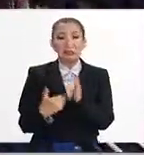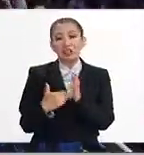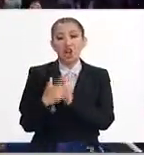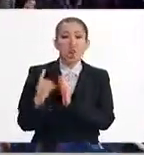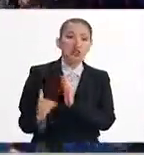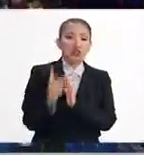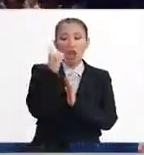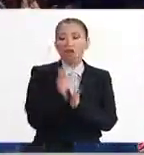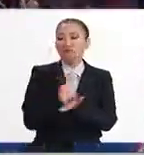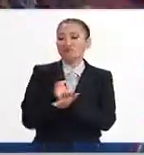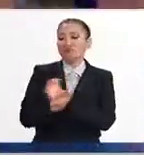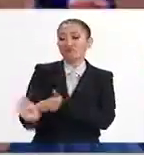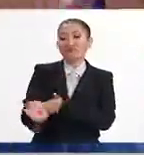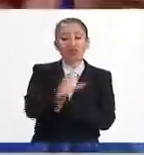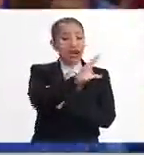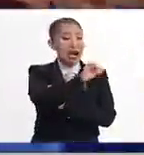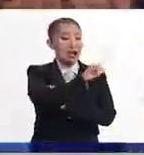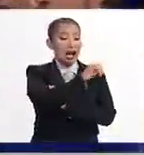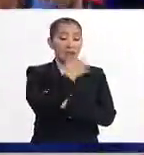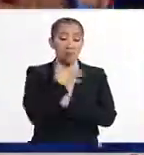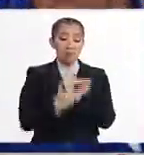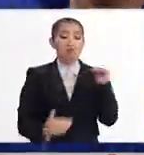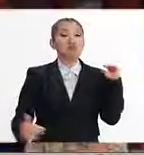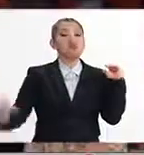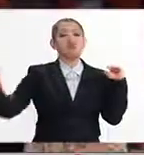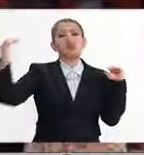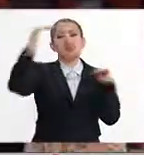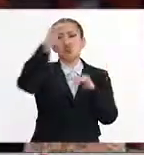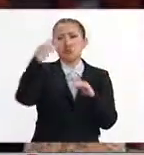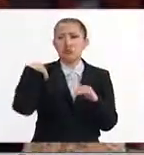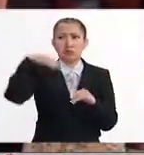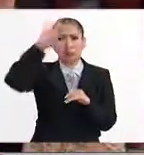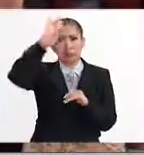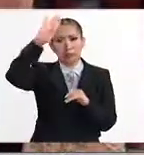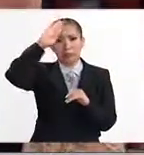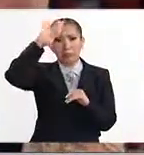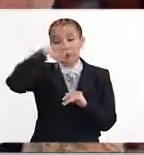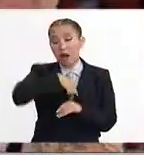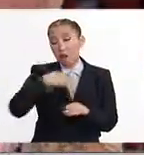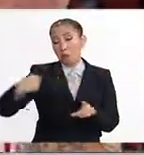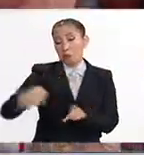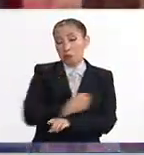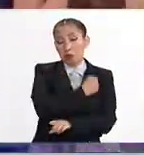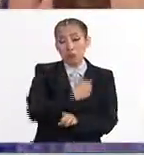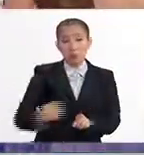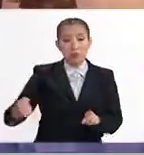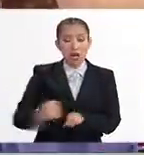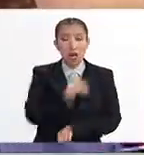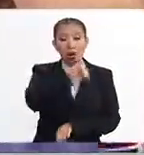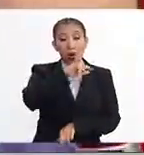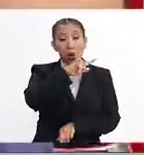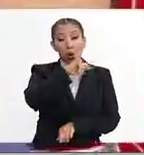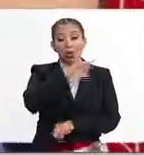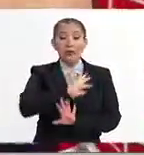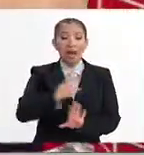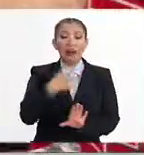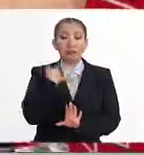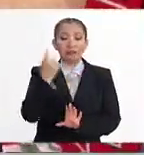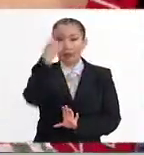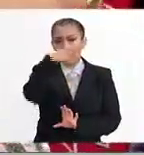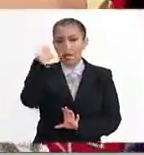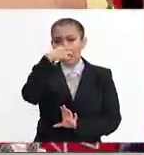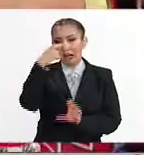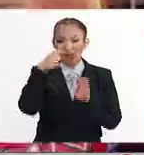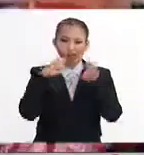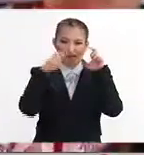millones de dólares. La verdad, Canelo brutalmente superior. Le dio un repasón a Julito, que bueno, pues terminó con la cara